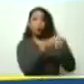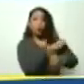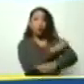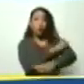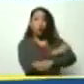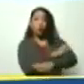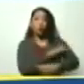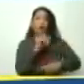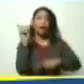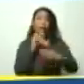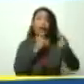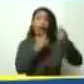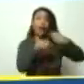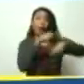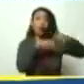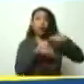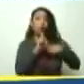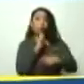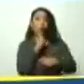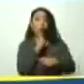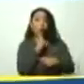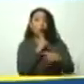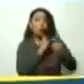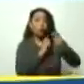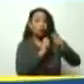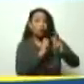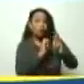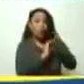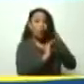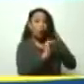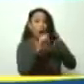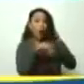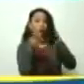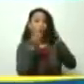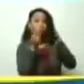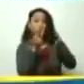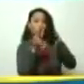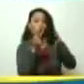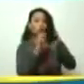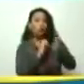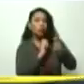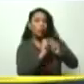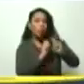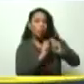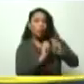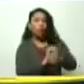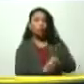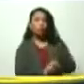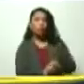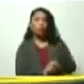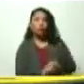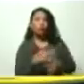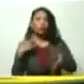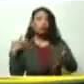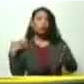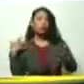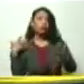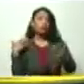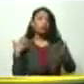en secreto en Venezuela durante meses